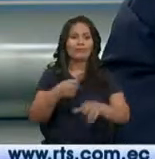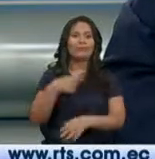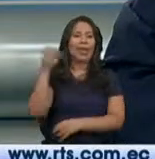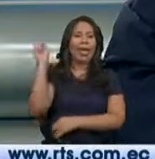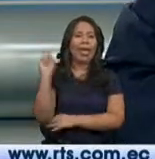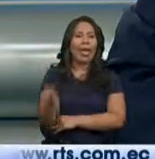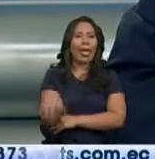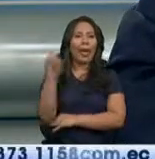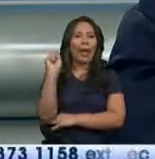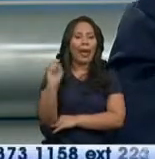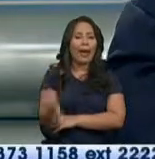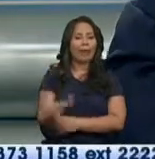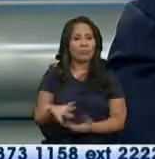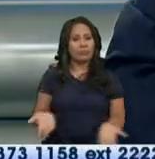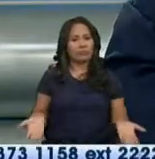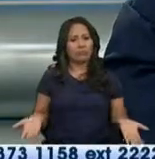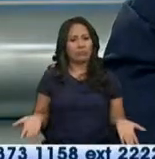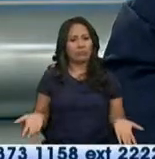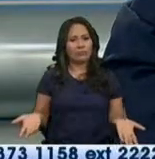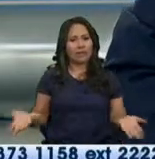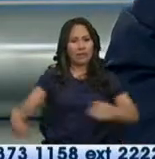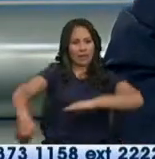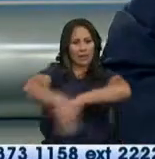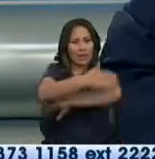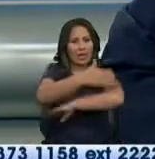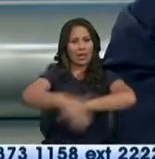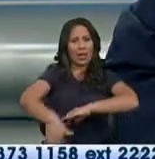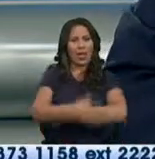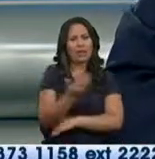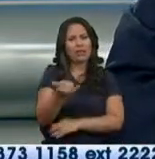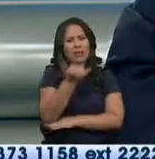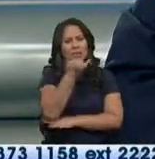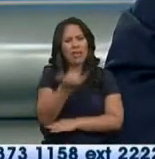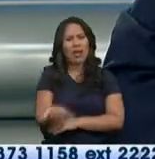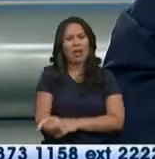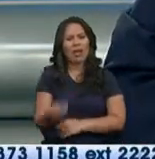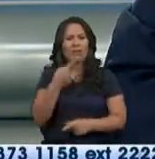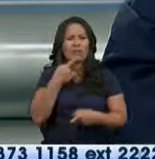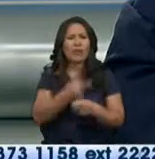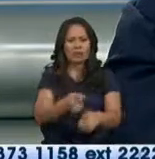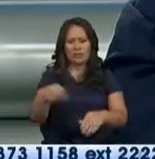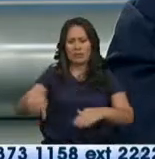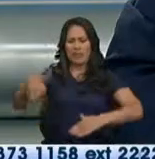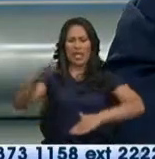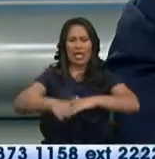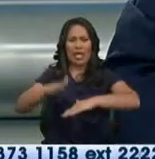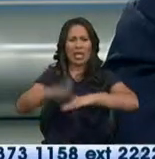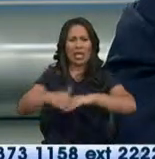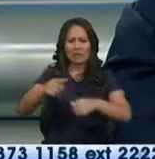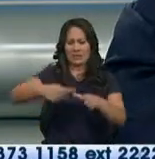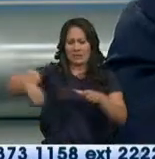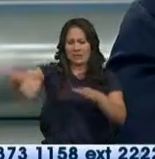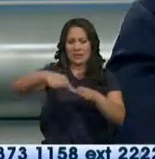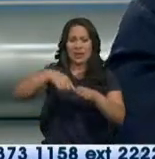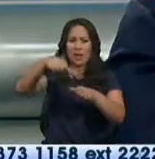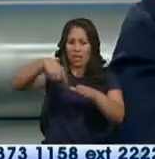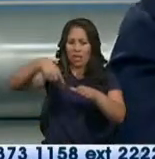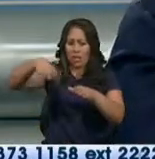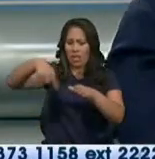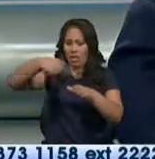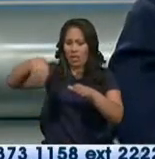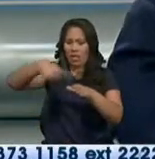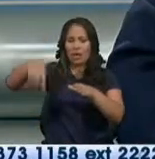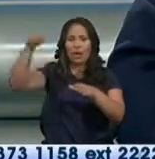arrojando basura, tanto en la vía pública como en el estero. Eso provoca el taponamiento de las